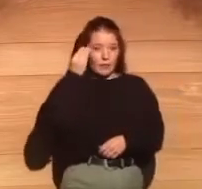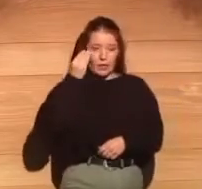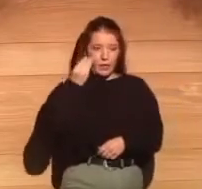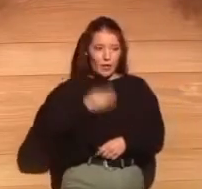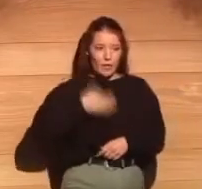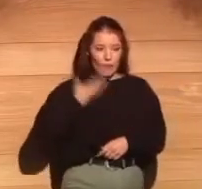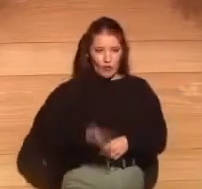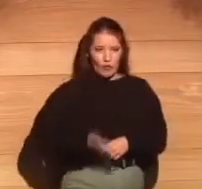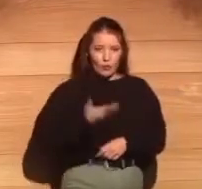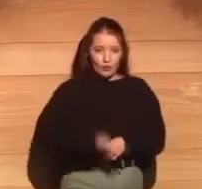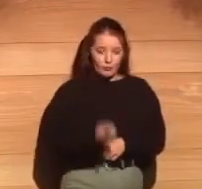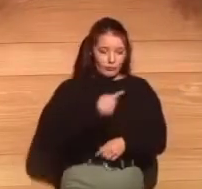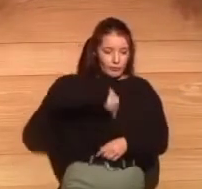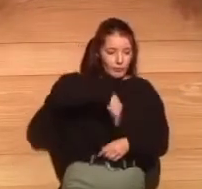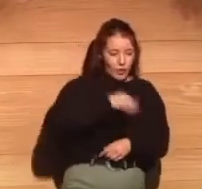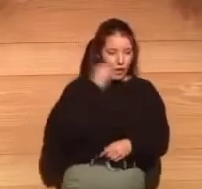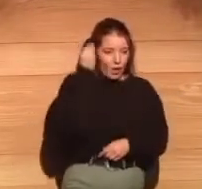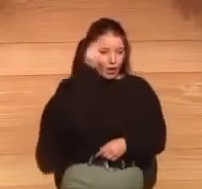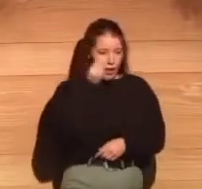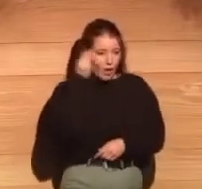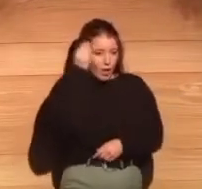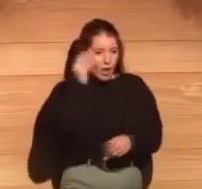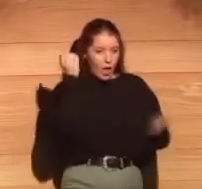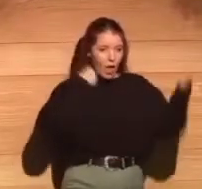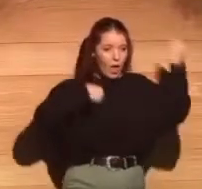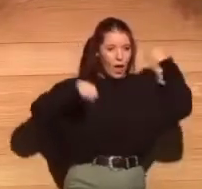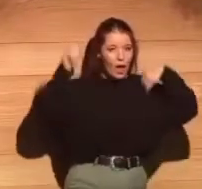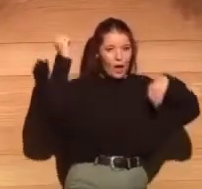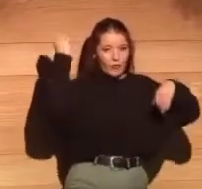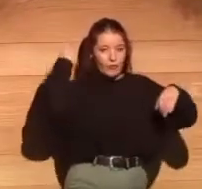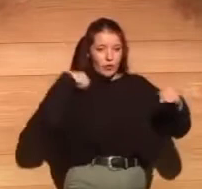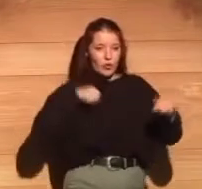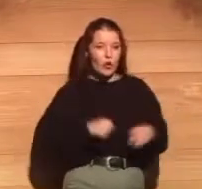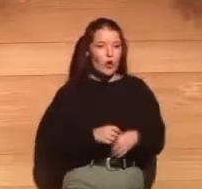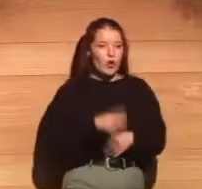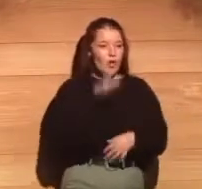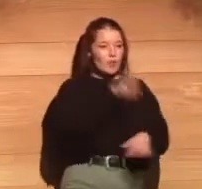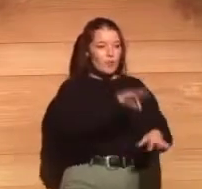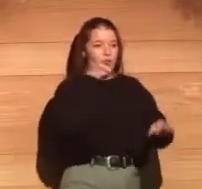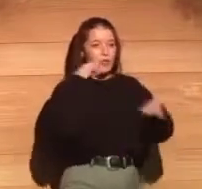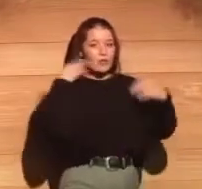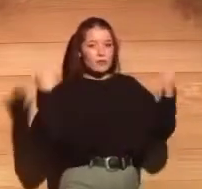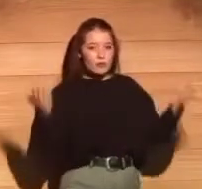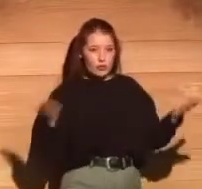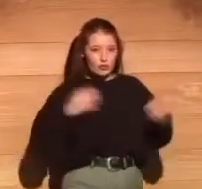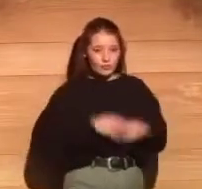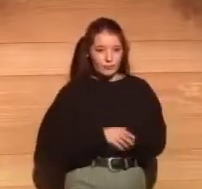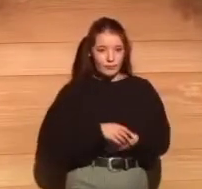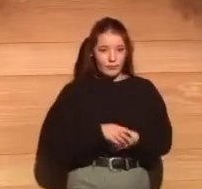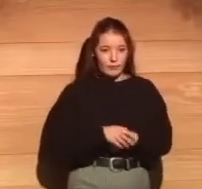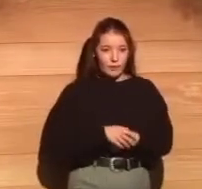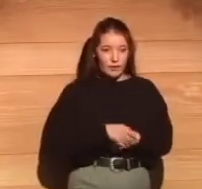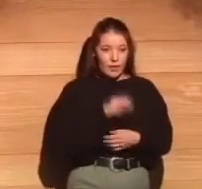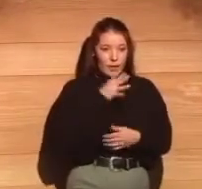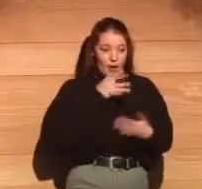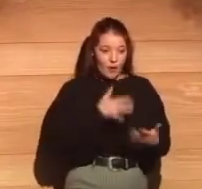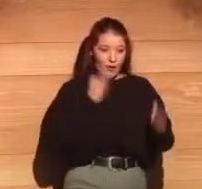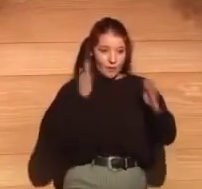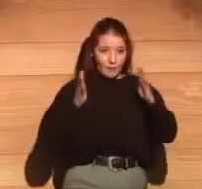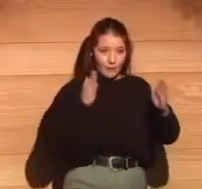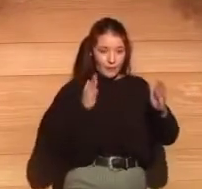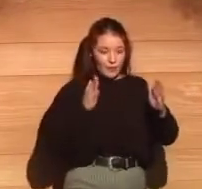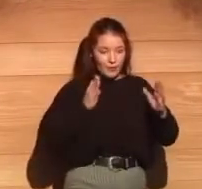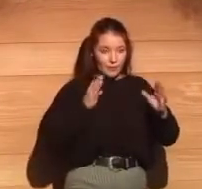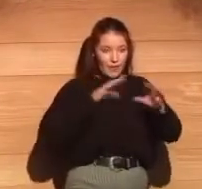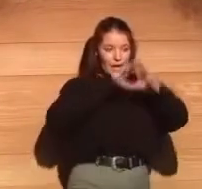los pensamientos, las acciones, las decisiones, y esto se hace hoy en día de manera universal y además instantánea. La